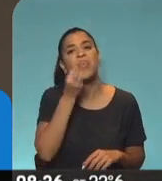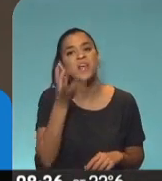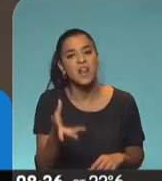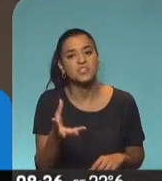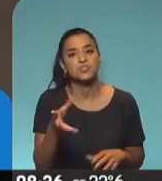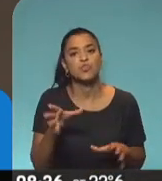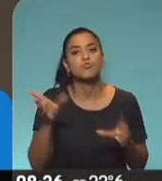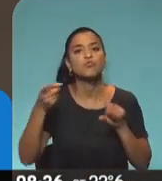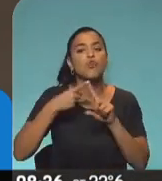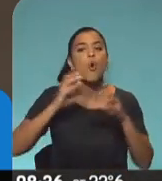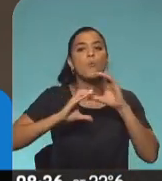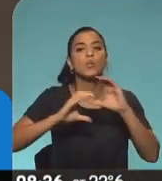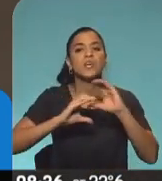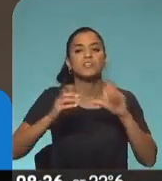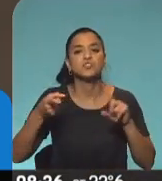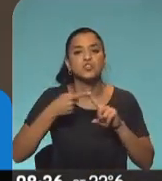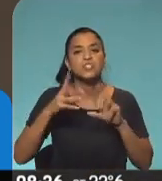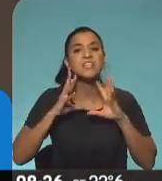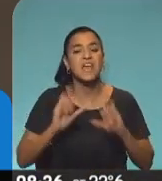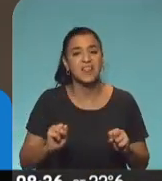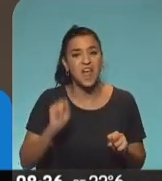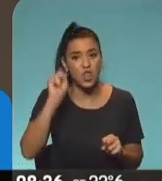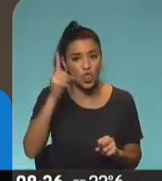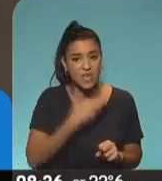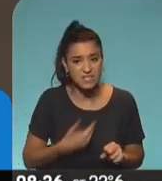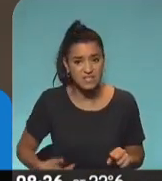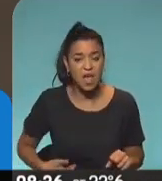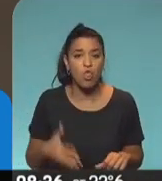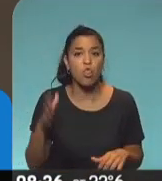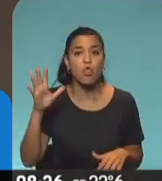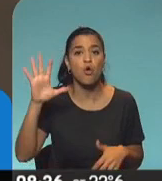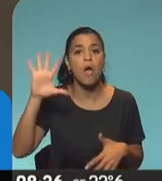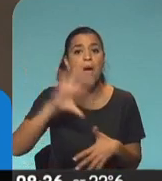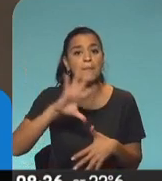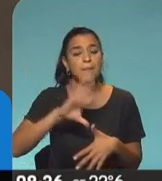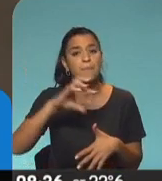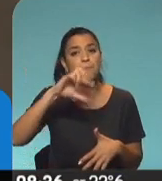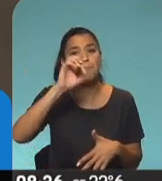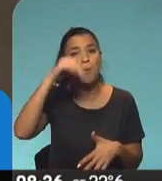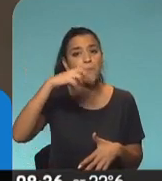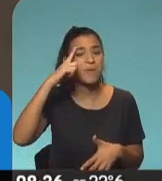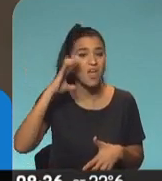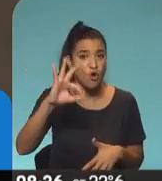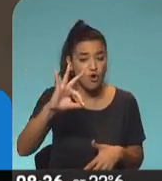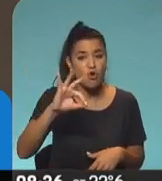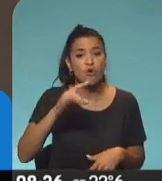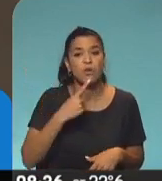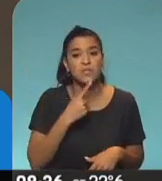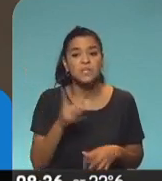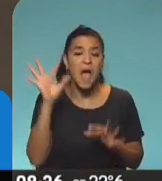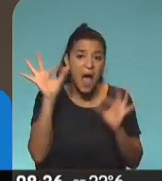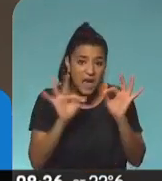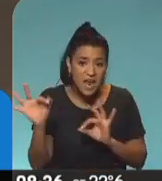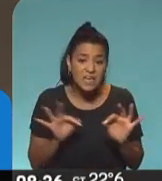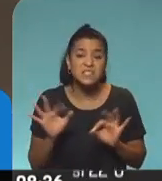o la comunicación que hizo el secretario de Estado americano, Mike Pompeo, que después de un análisis que hizo